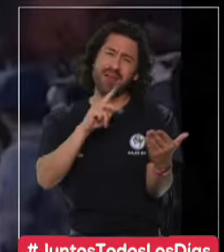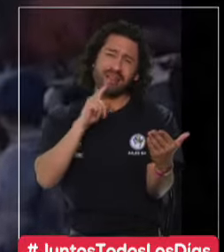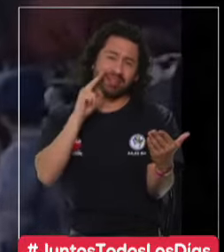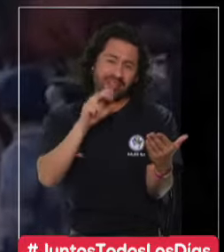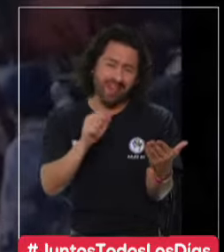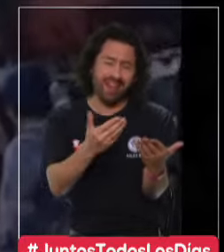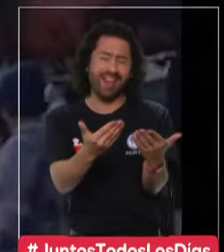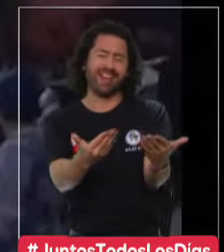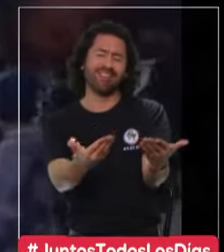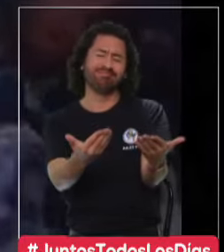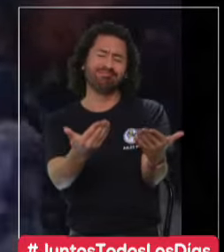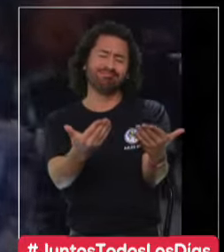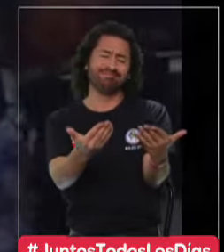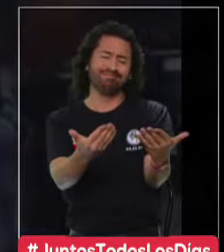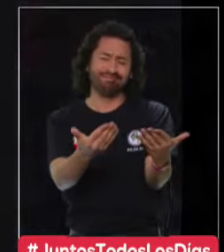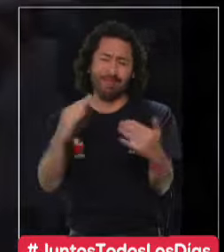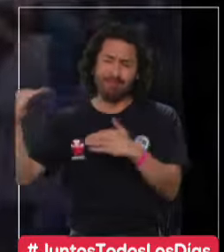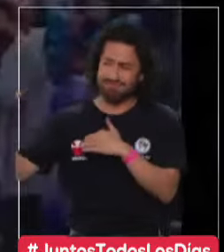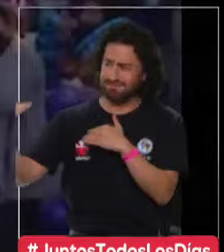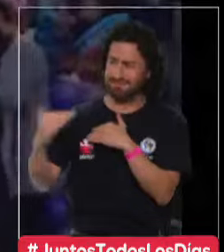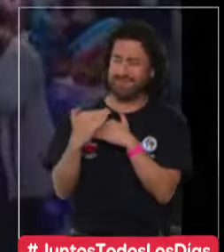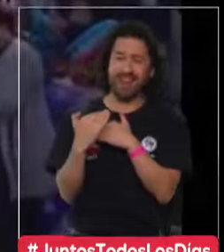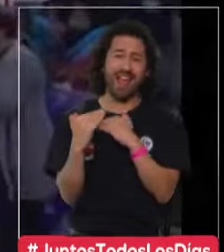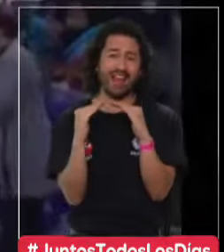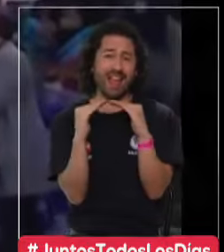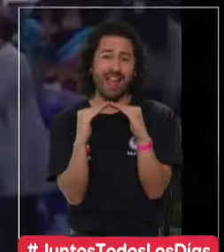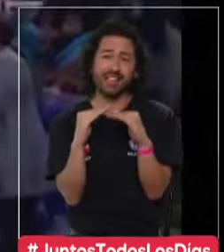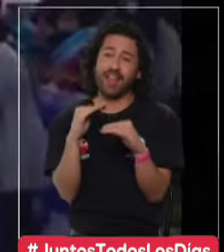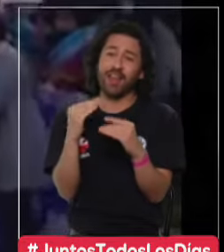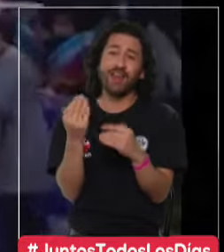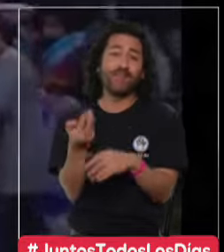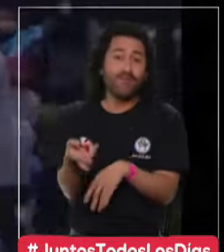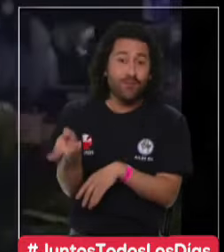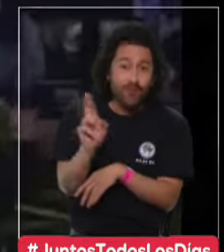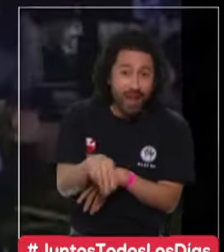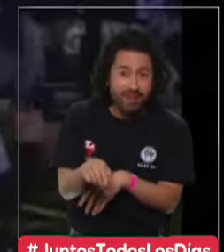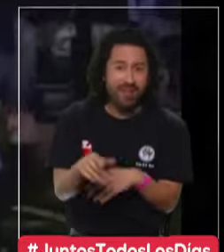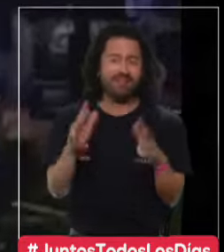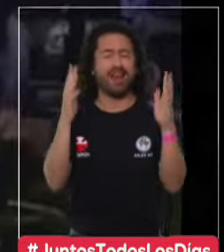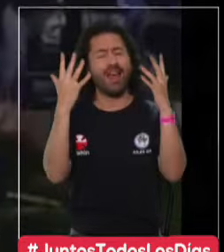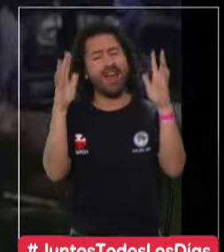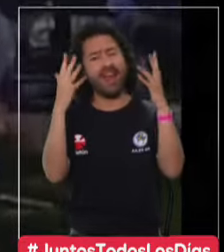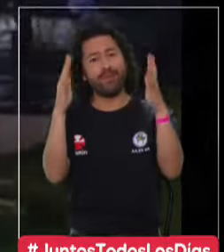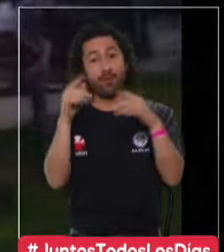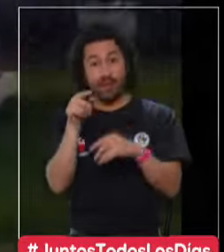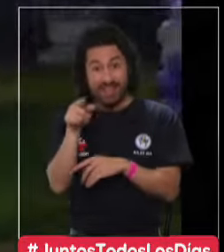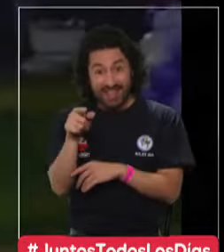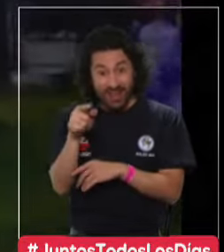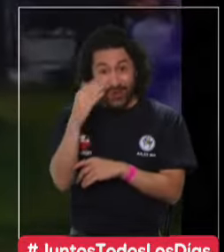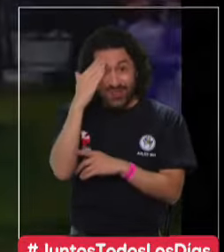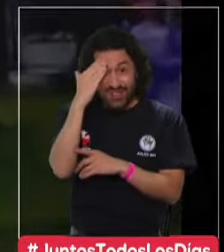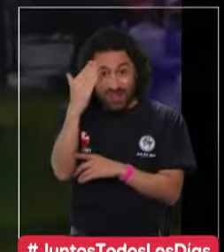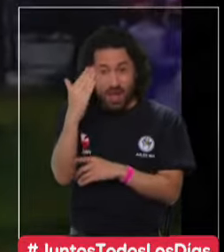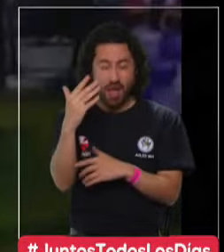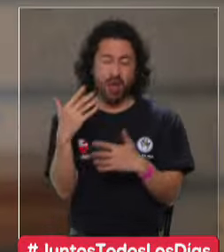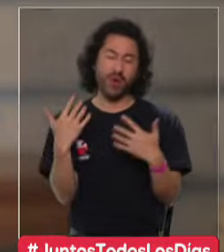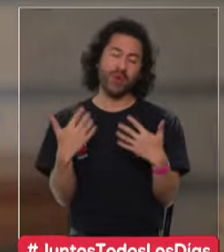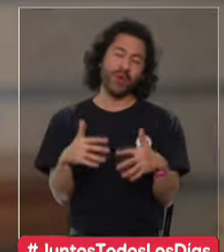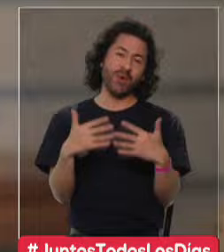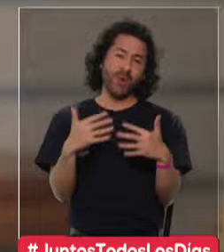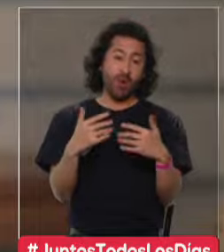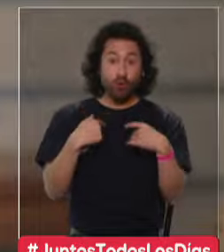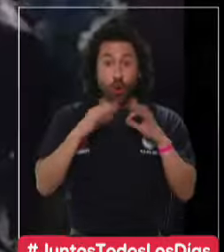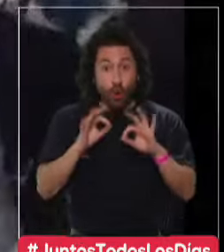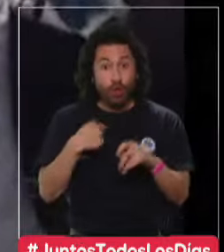Martinita está llegando a su casa. Martinita está de vuelta. ¡Bravo! ¡Bravo! fue un día, la verdad, extraordinario. Yo